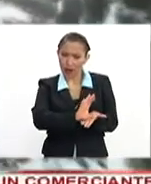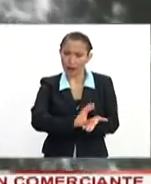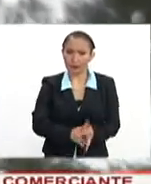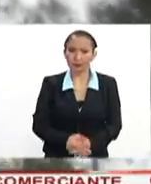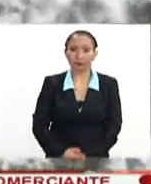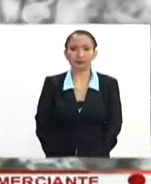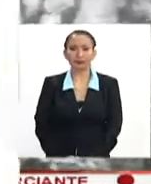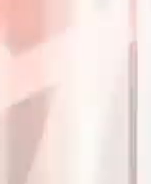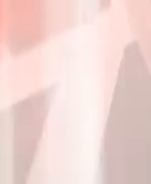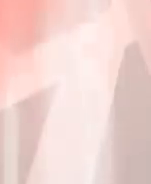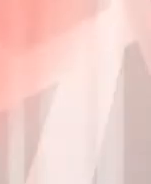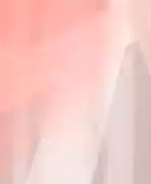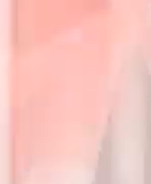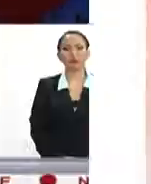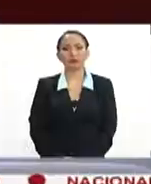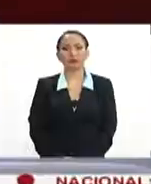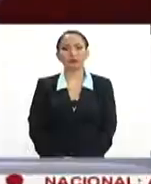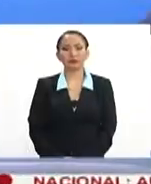cocaína.